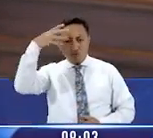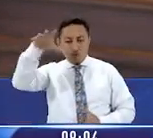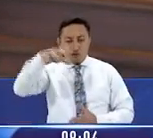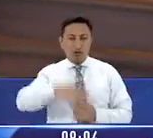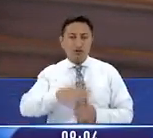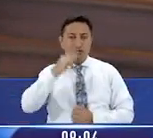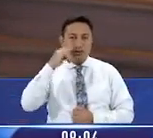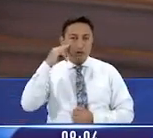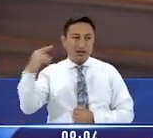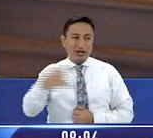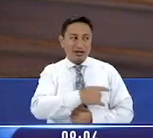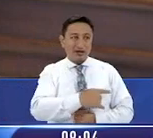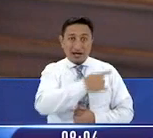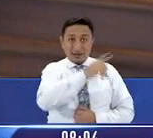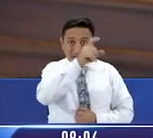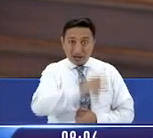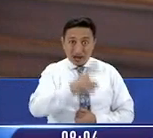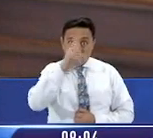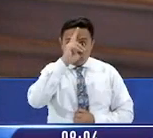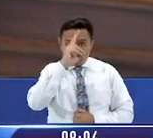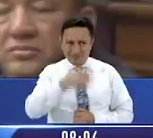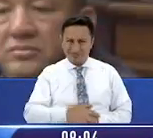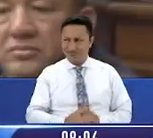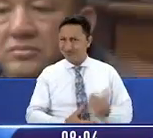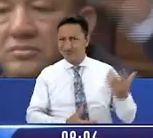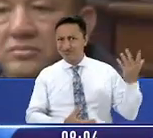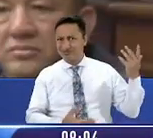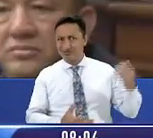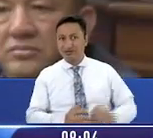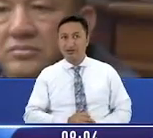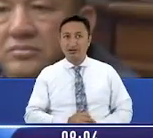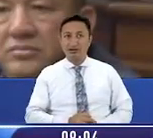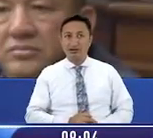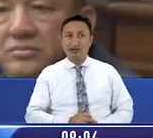lado de lo que hizo Juan José Murillo. El comprometer,